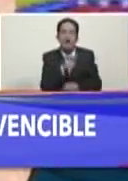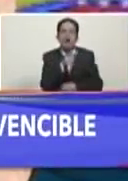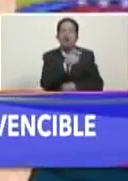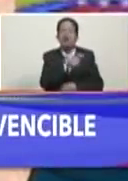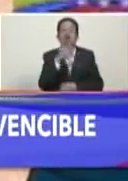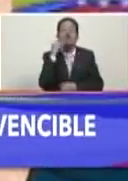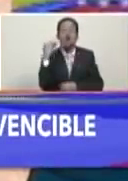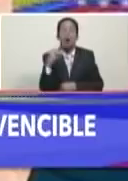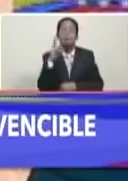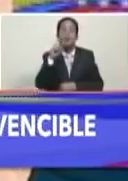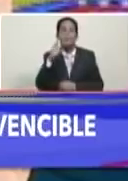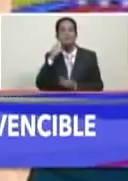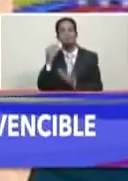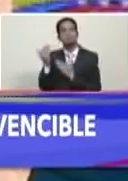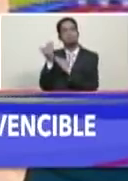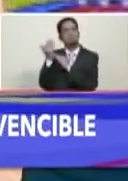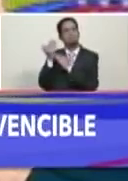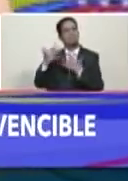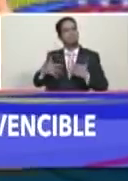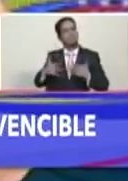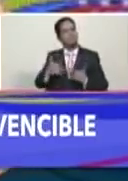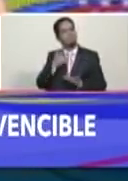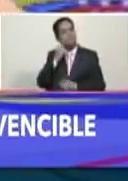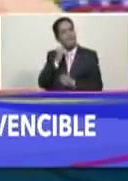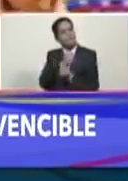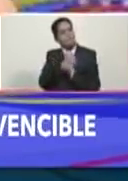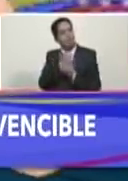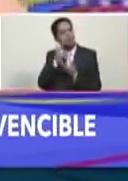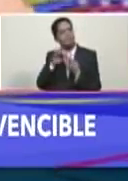sentirse amada, protegida, querida por la